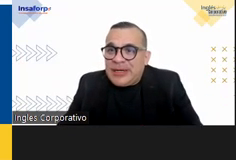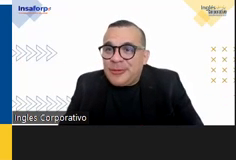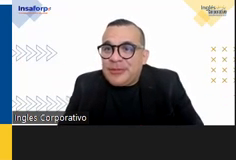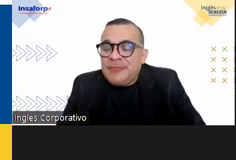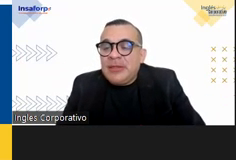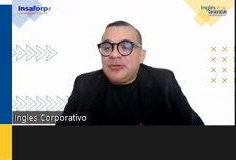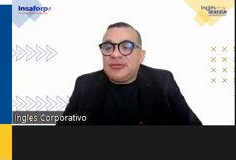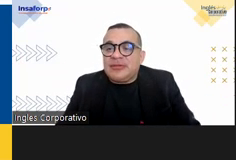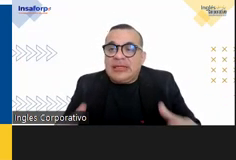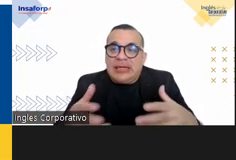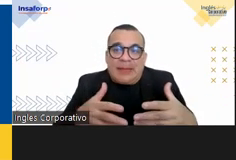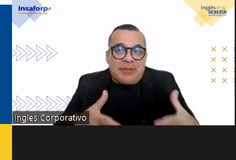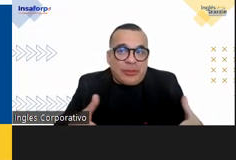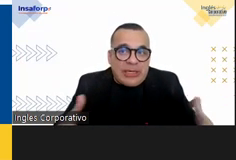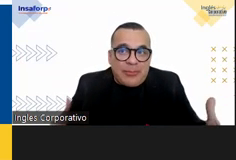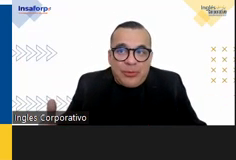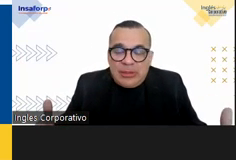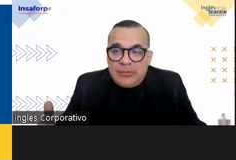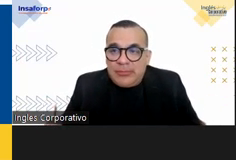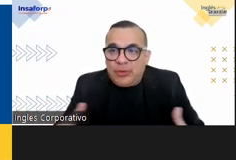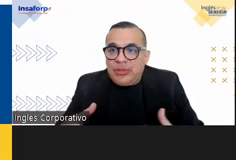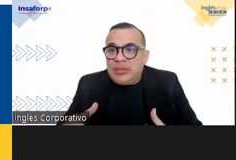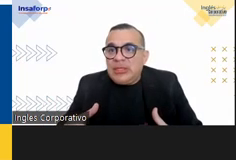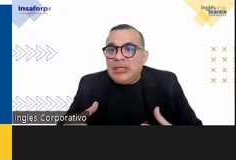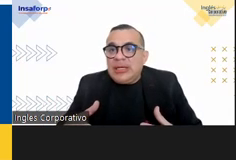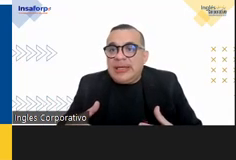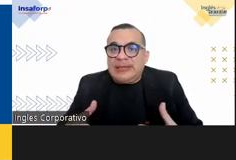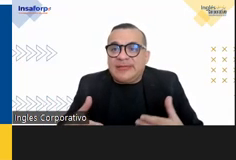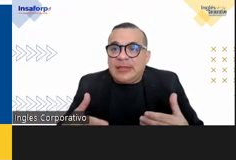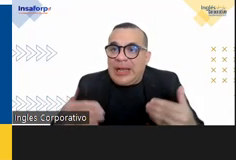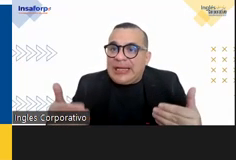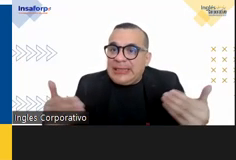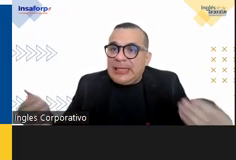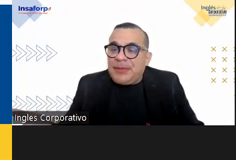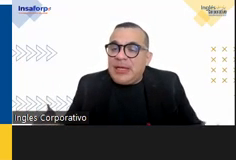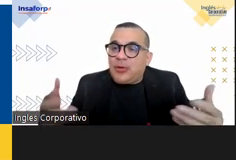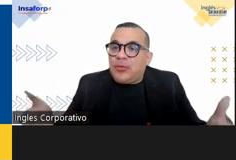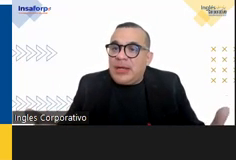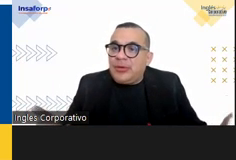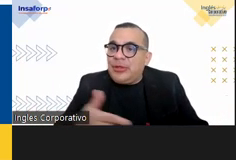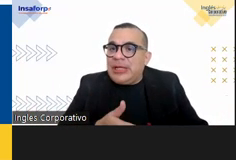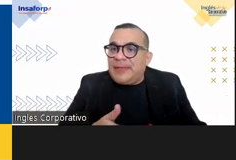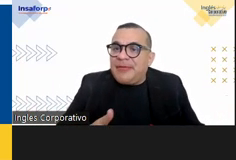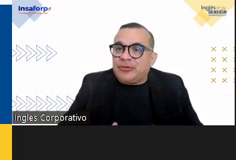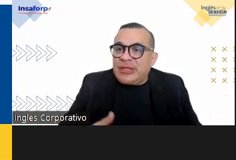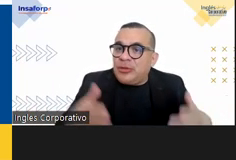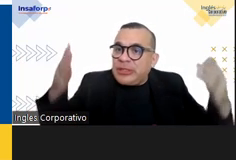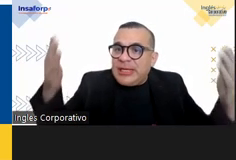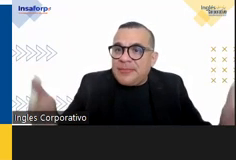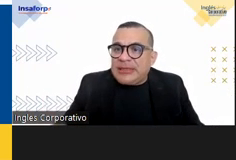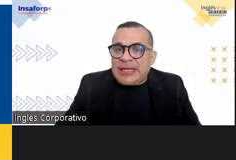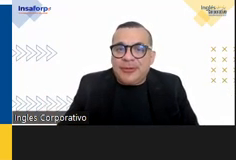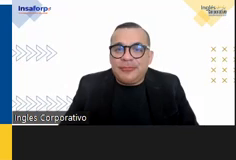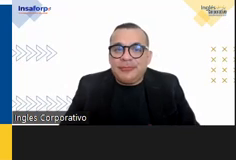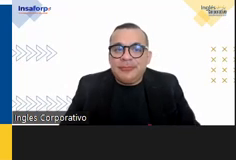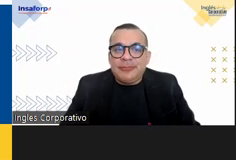Simplemente porque no pagaron, ¿verdad? Entonces, la pintura era muy, muy, es decir, el cliente le pedía color blanco y ellos le llevaban rosado, no